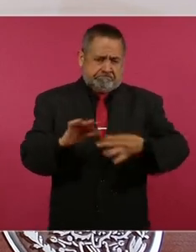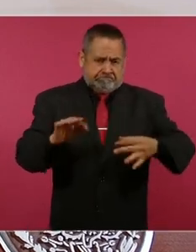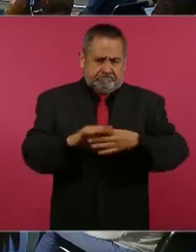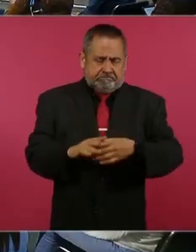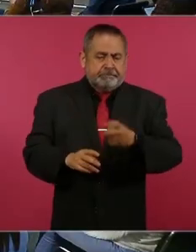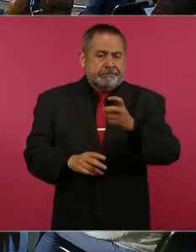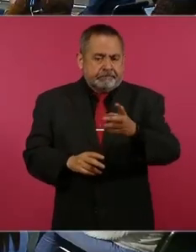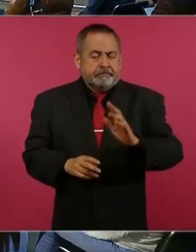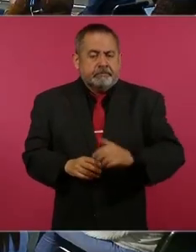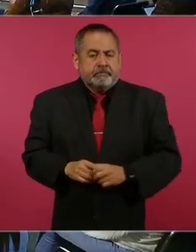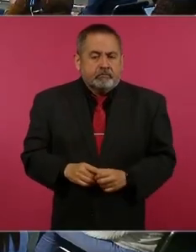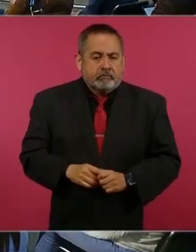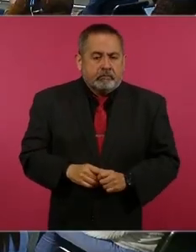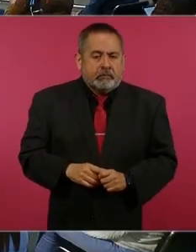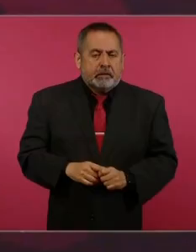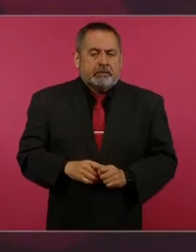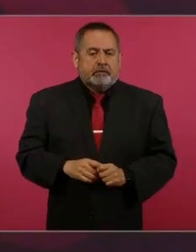Esa es nuestra